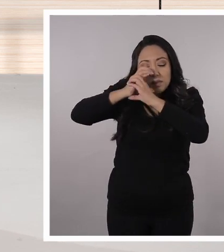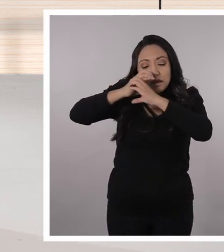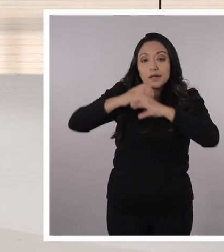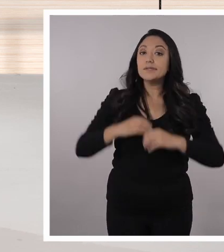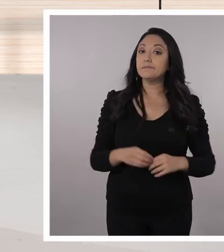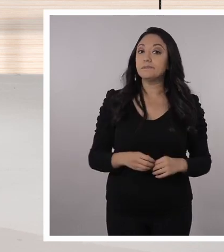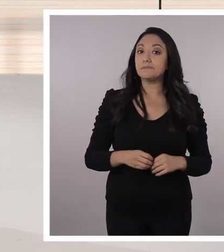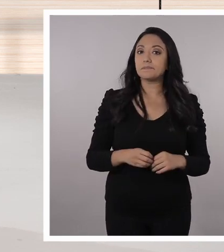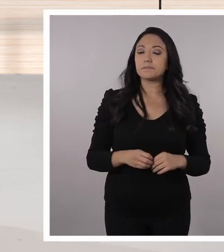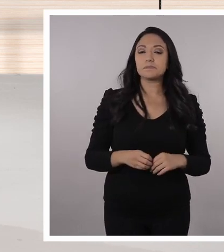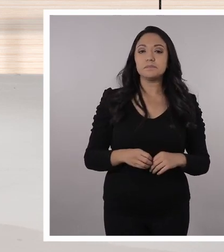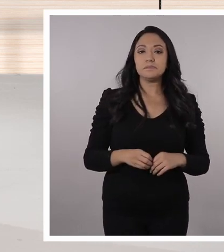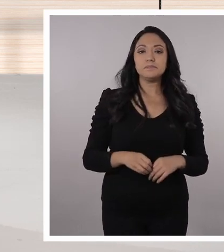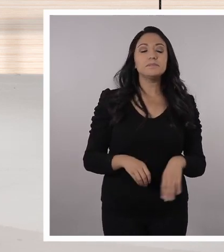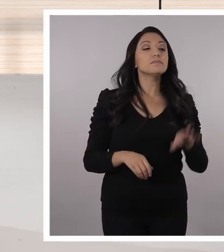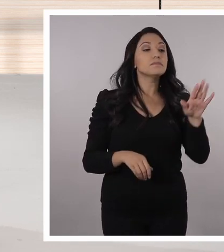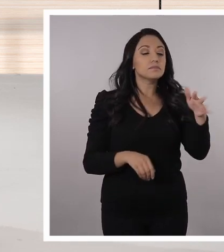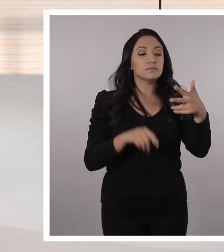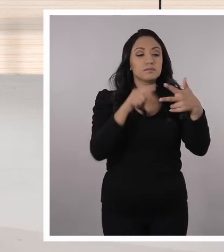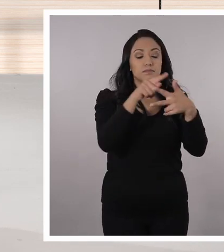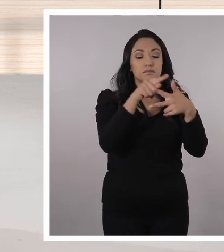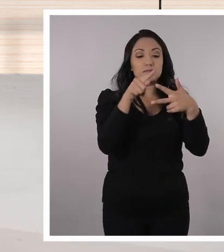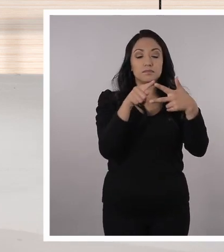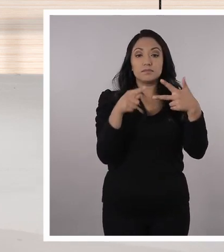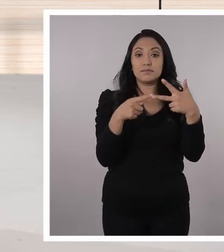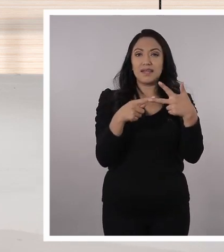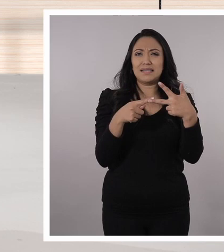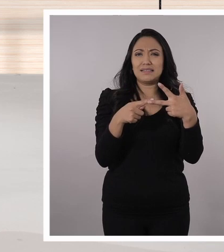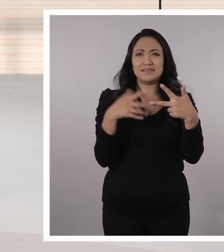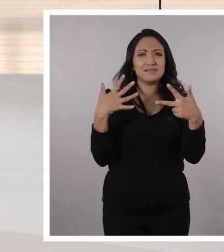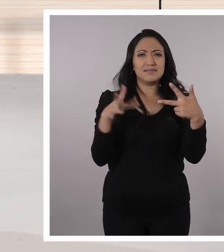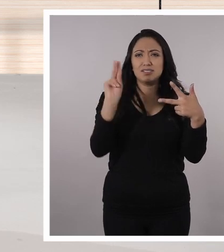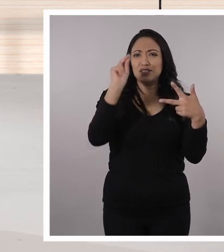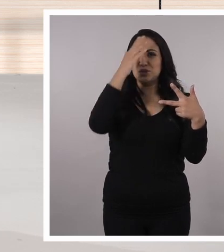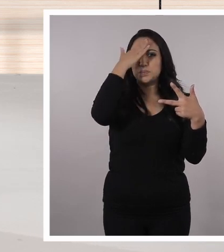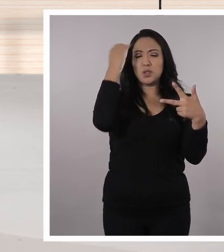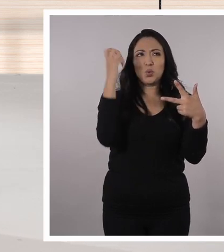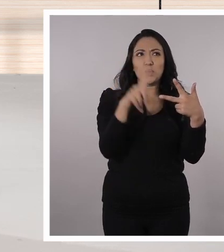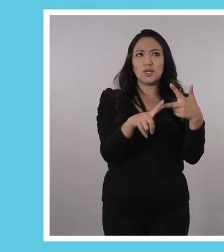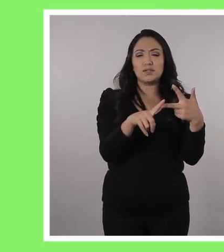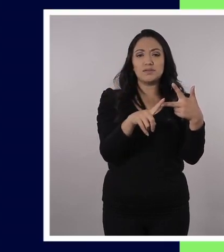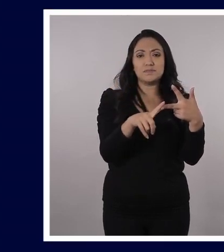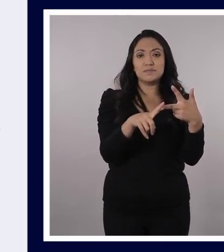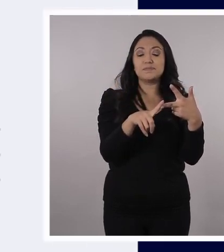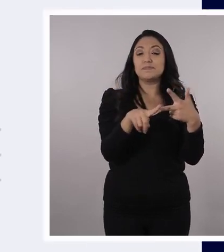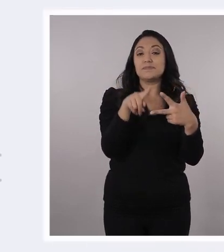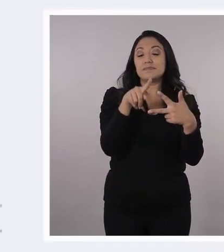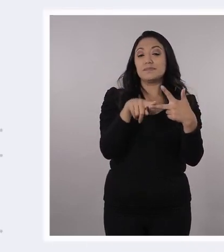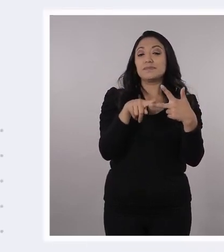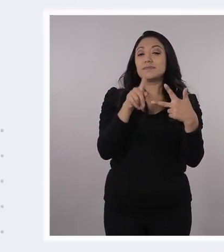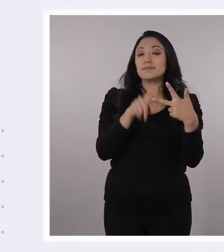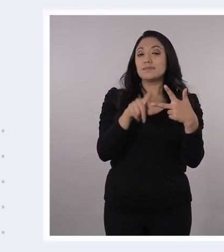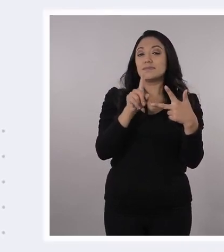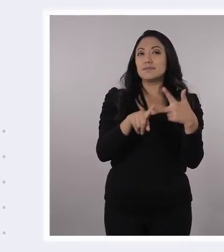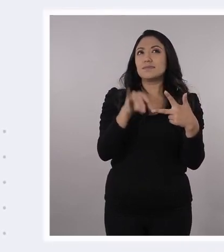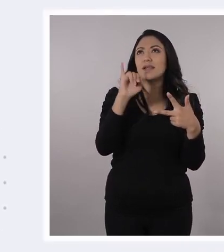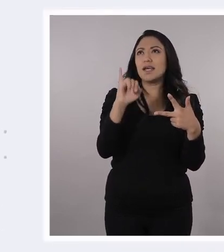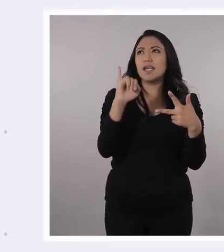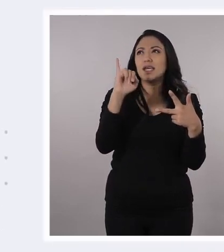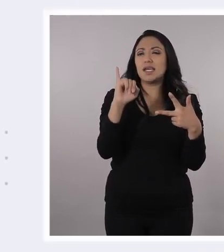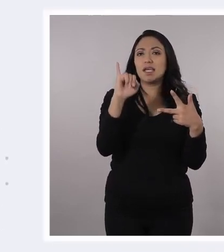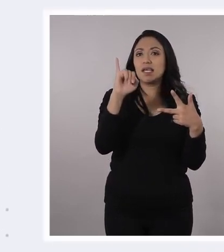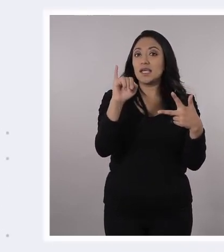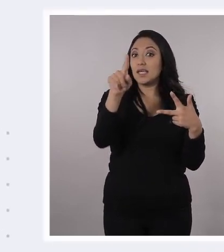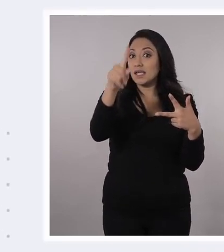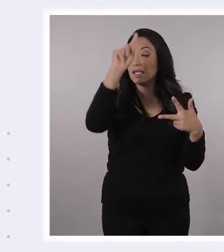de un fósil. Profe, ¿y cuál era la tercera clasificación de los fósiles? Ya, la tercera comienza con la letra I,